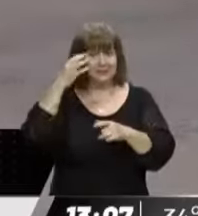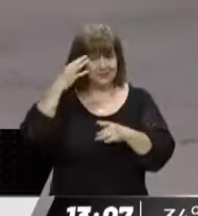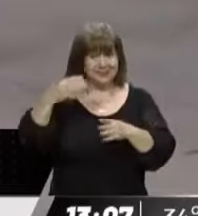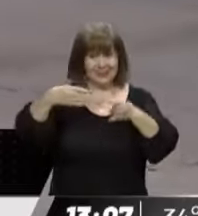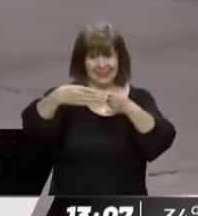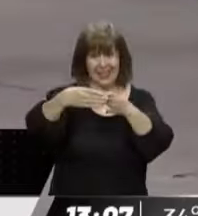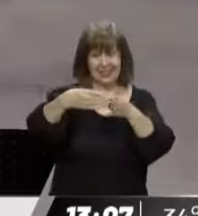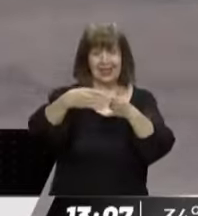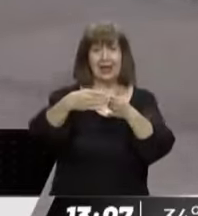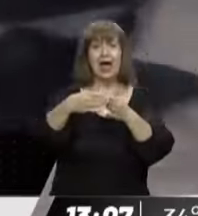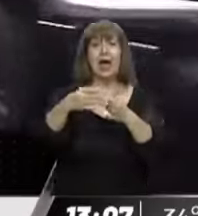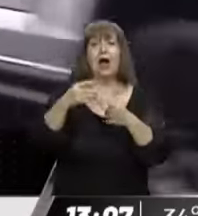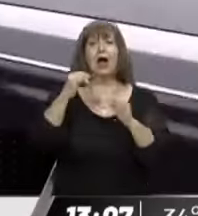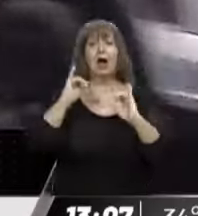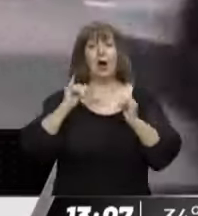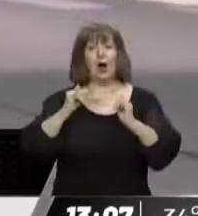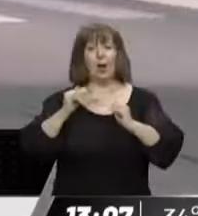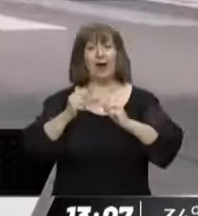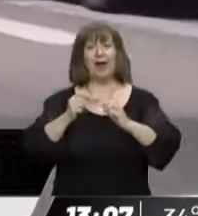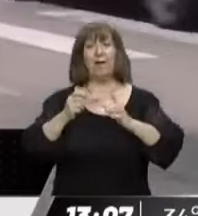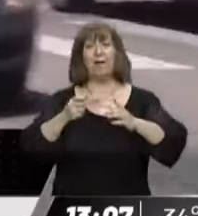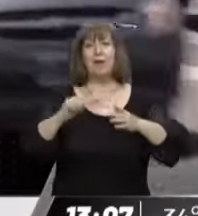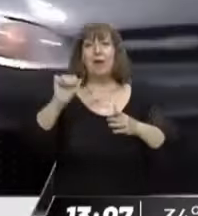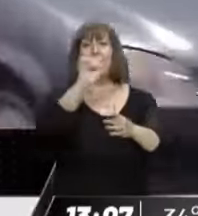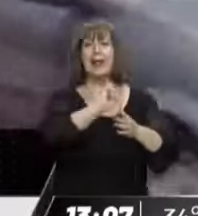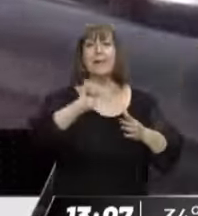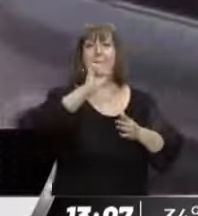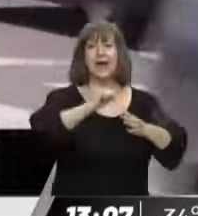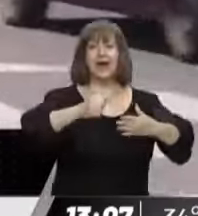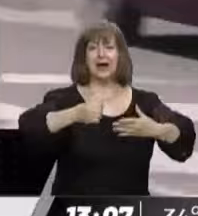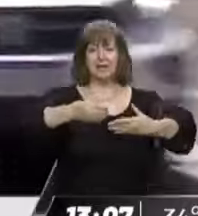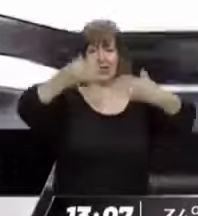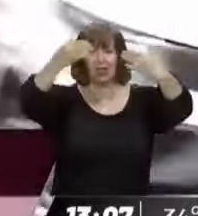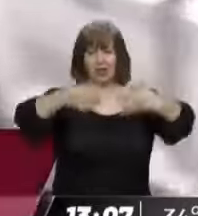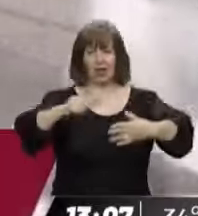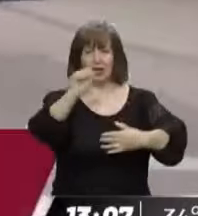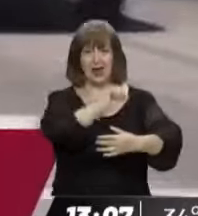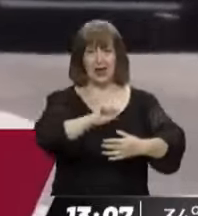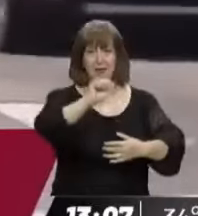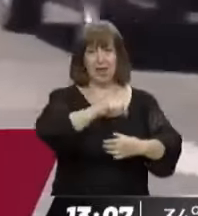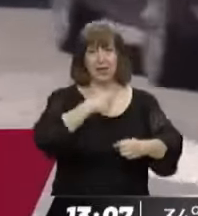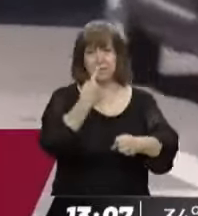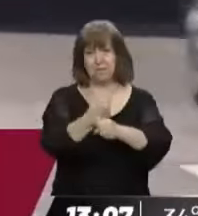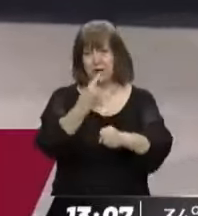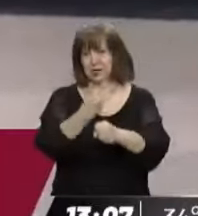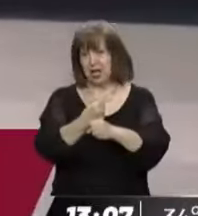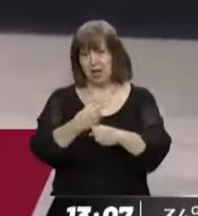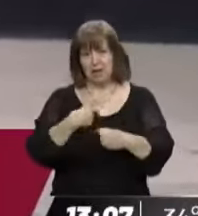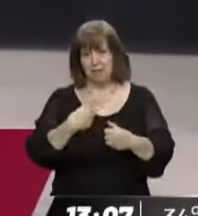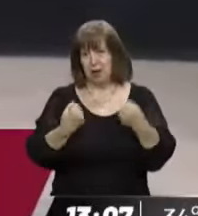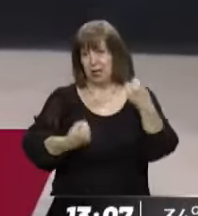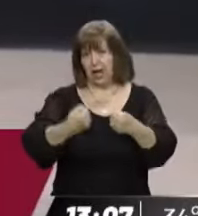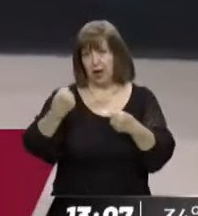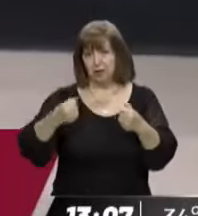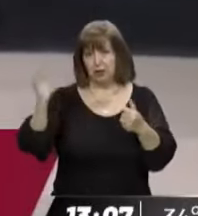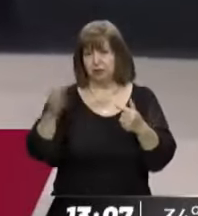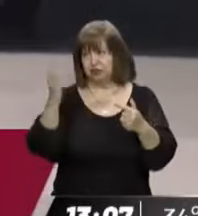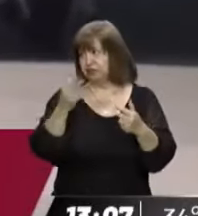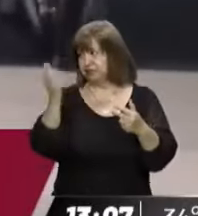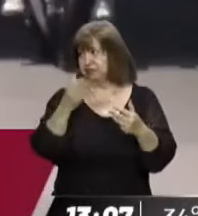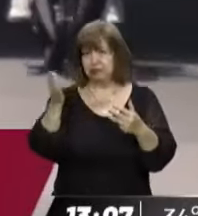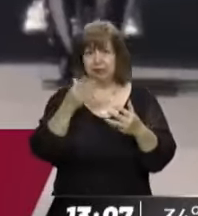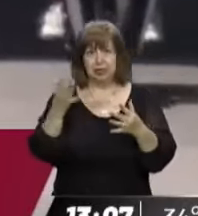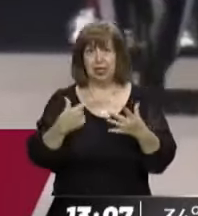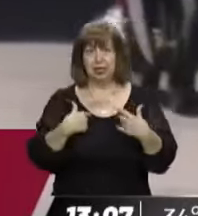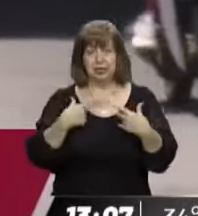las esquinas con eh limpiando los vidrios por ejemplo eh No lo están pudiendo hacer porque directamente los autos pasan nadie se para